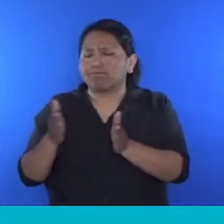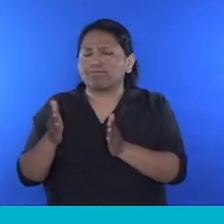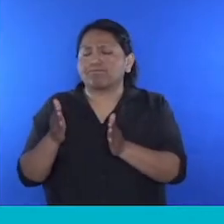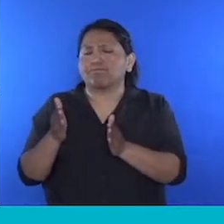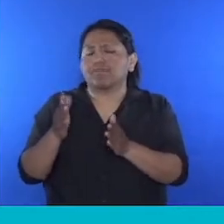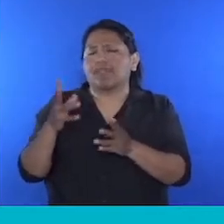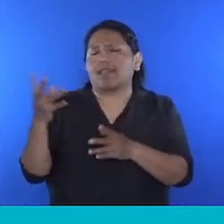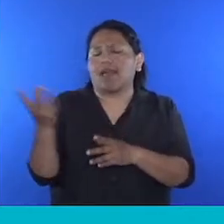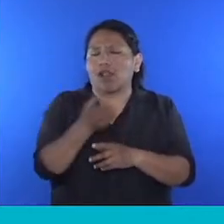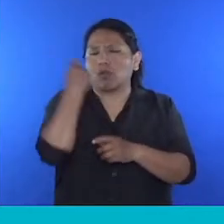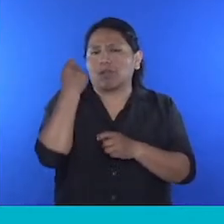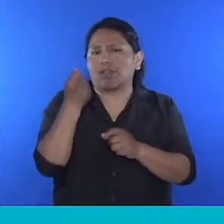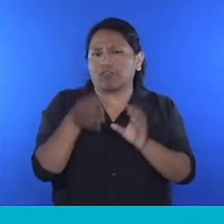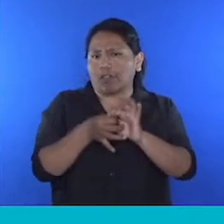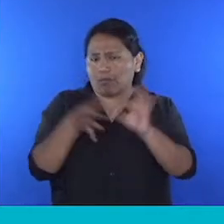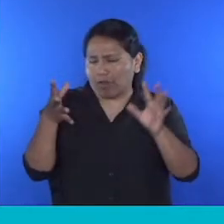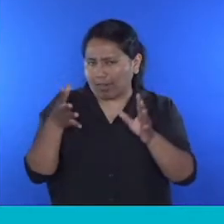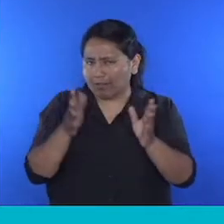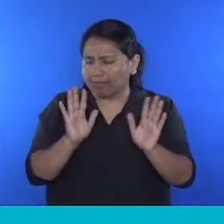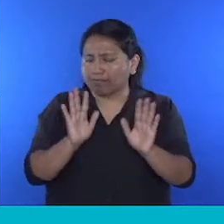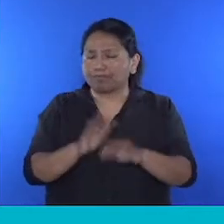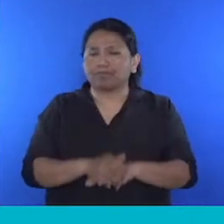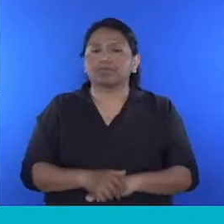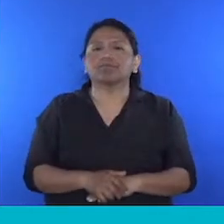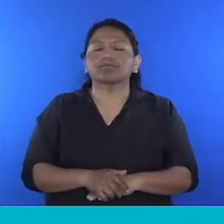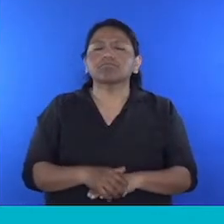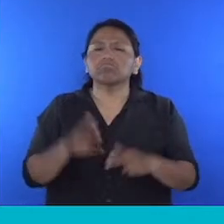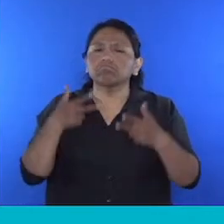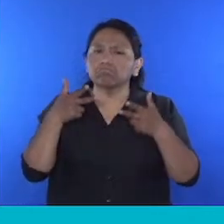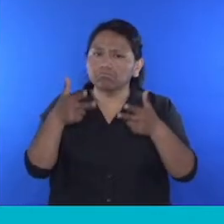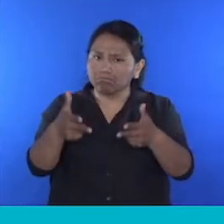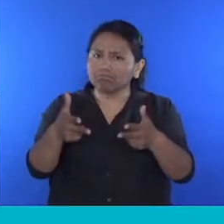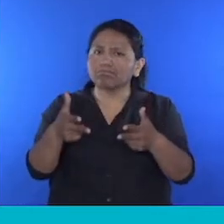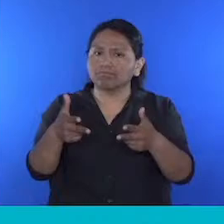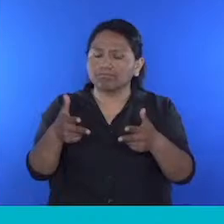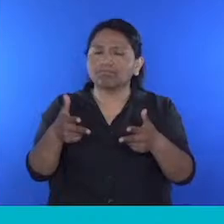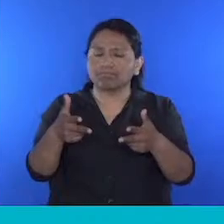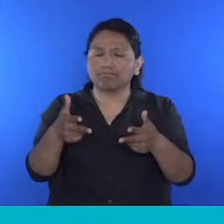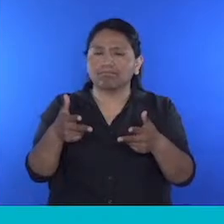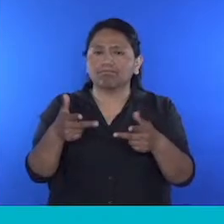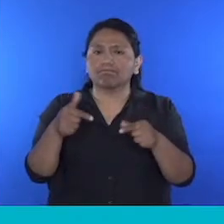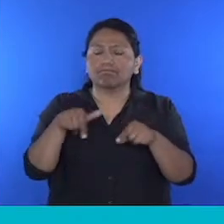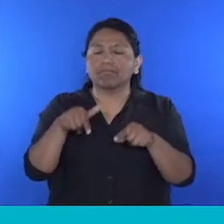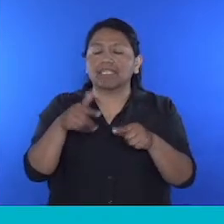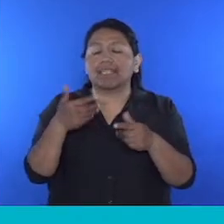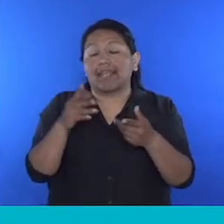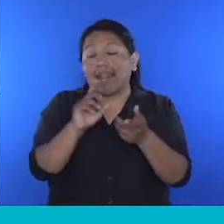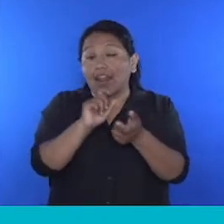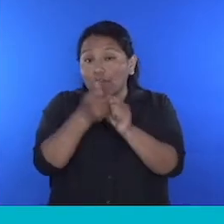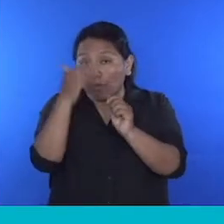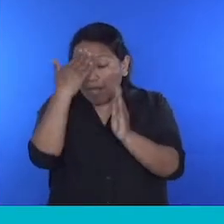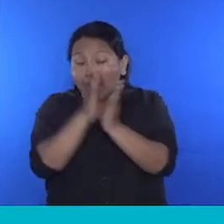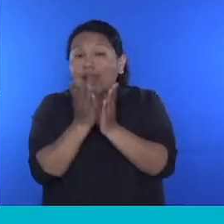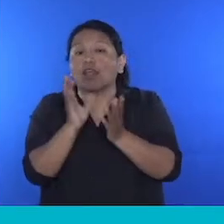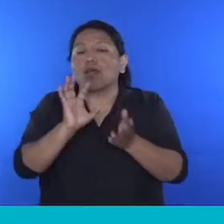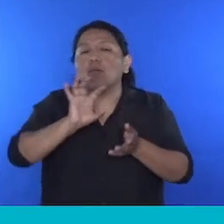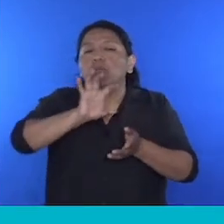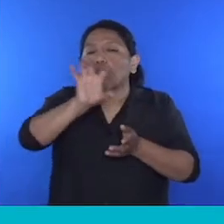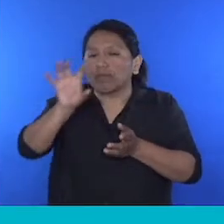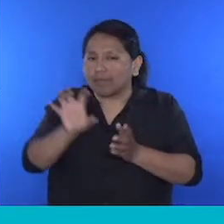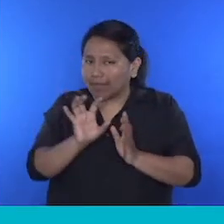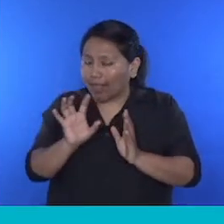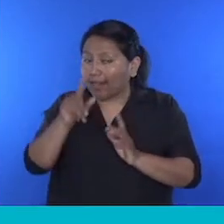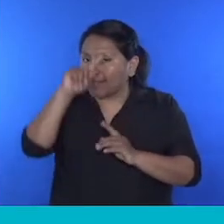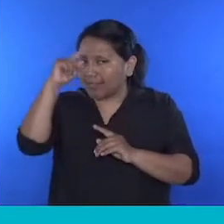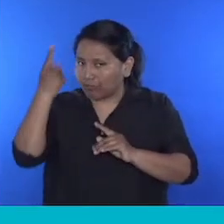la recuperación de la democracia. Queremos decir de reformas constitucionales de orden provincial y